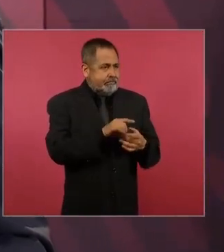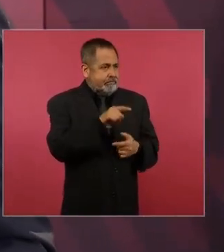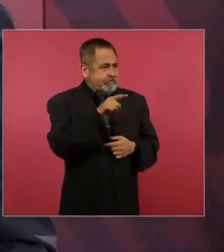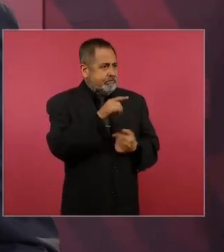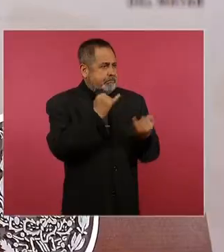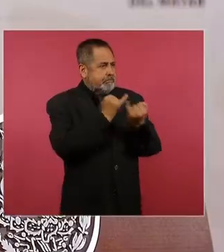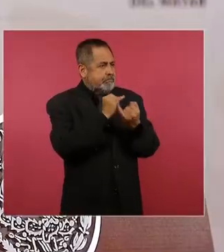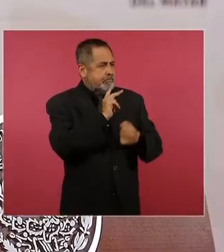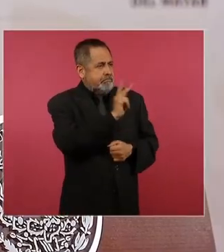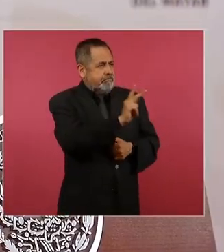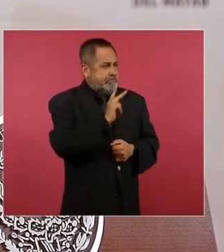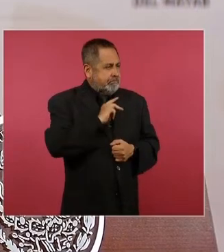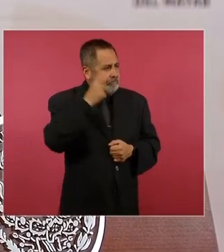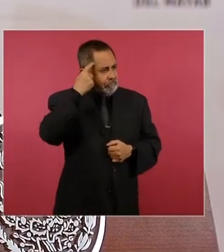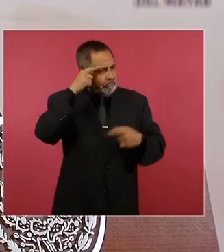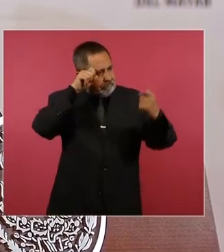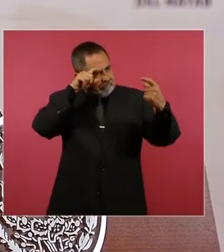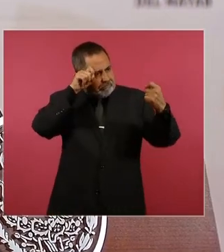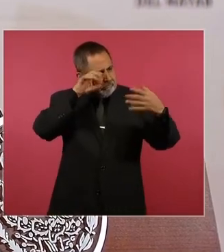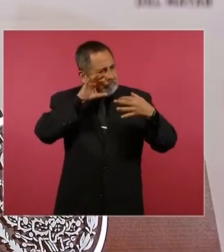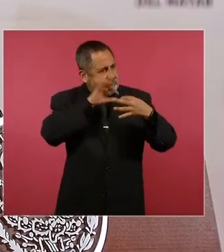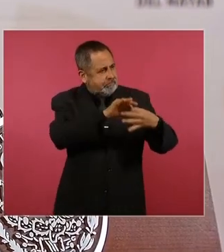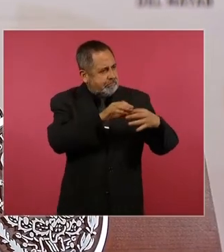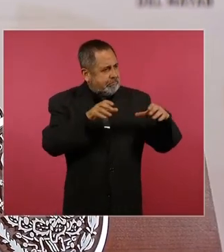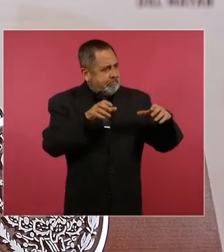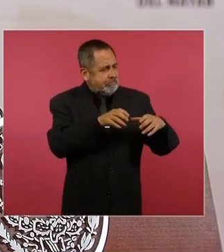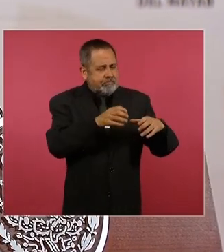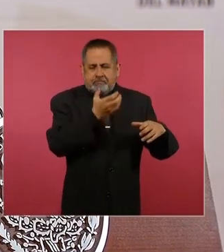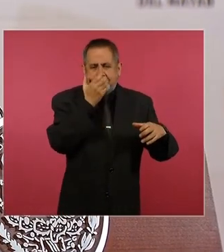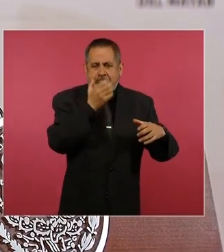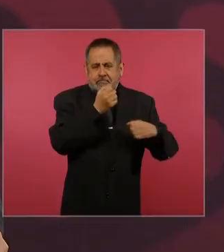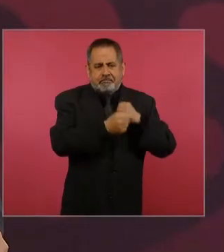ideológica, son muy conservadores,